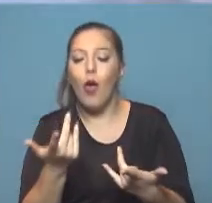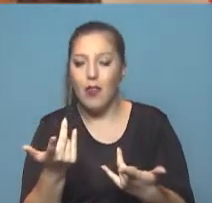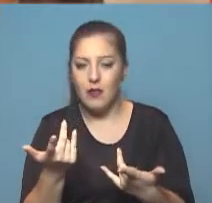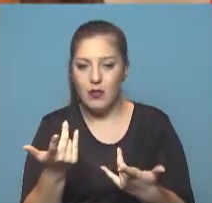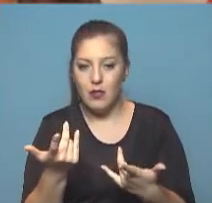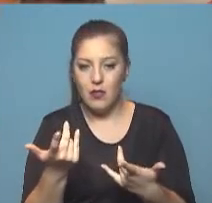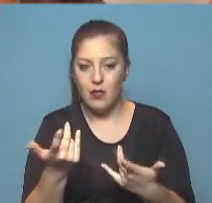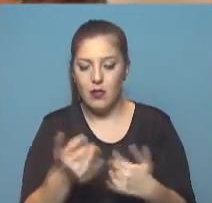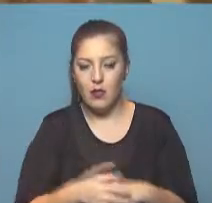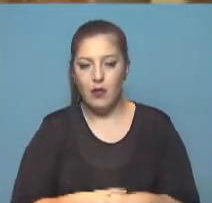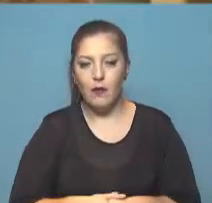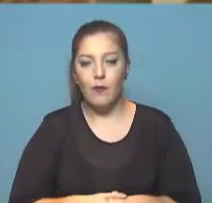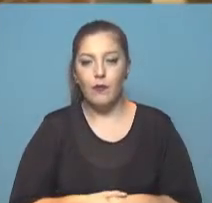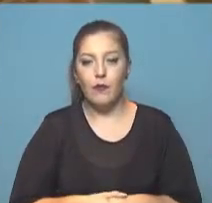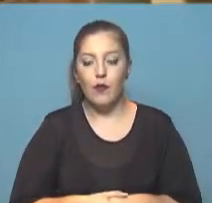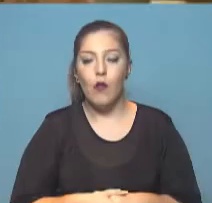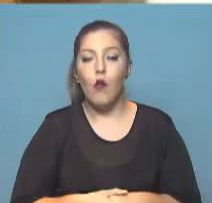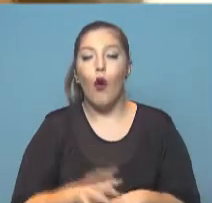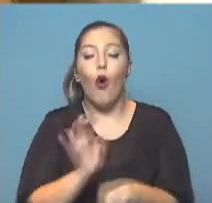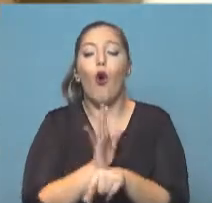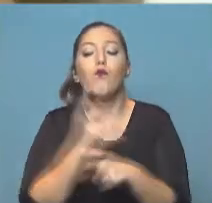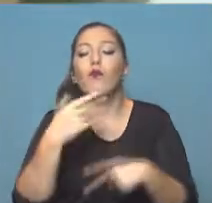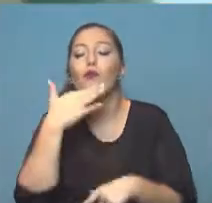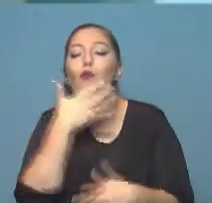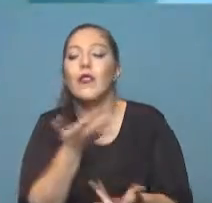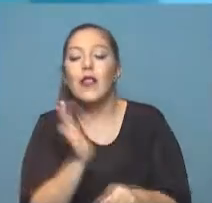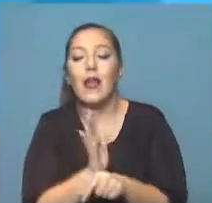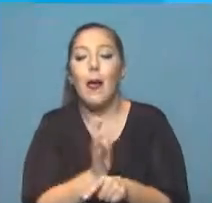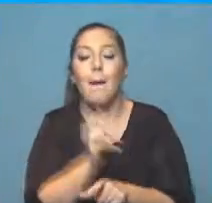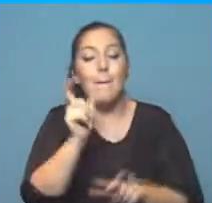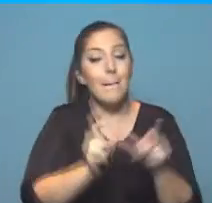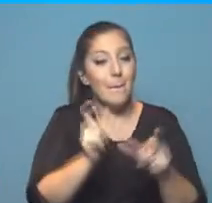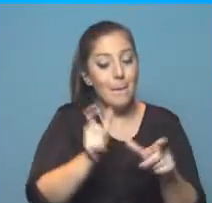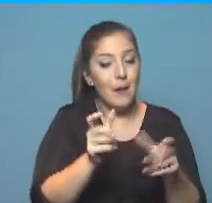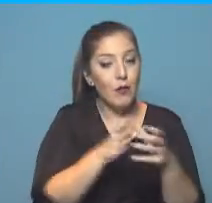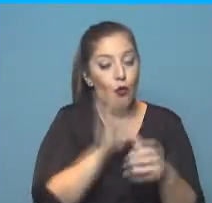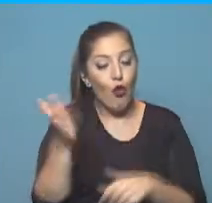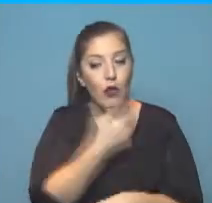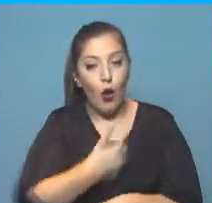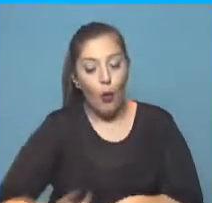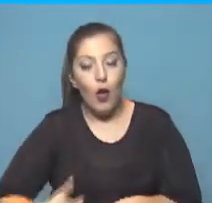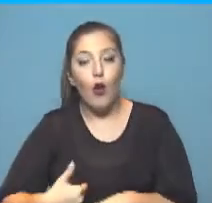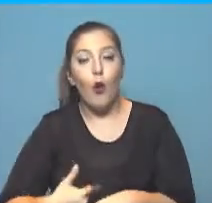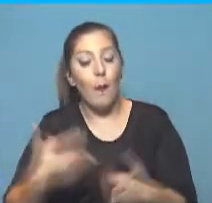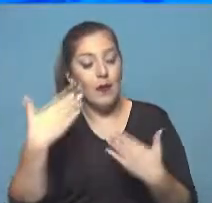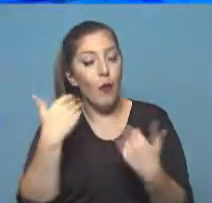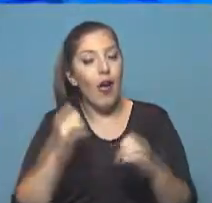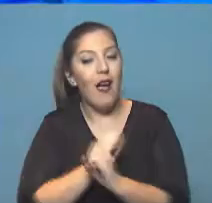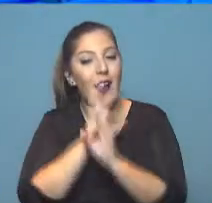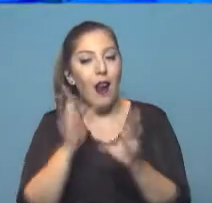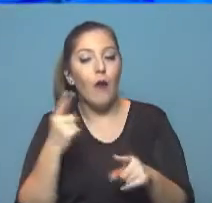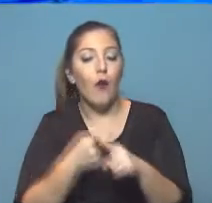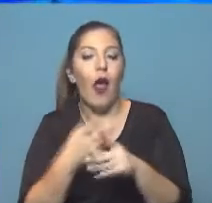aquellas perplejidades o de aquellos vacíos que los oponentes crean que puedan ser esclarecidos a través